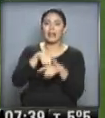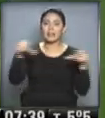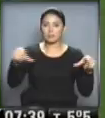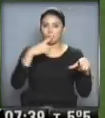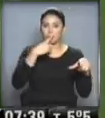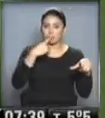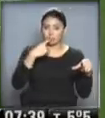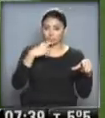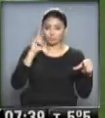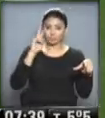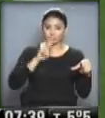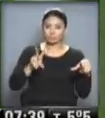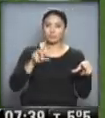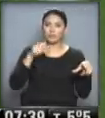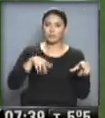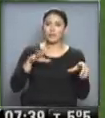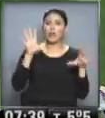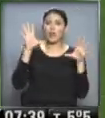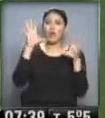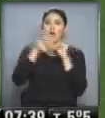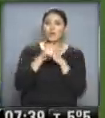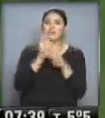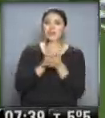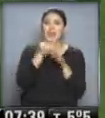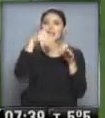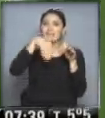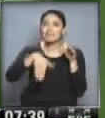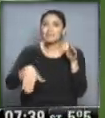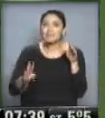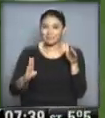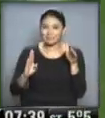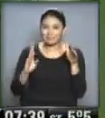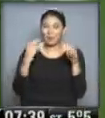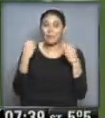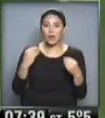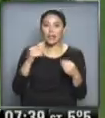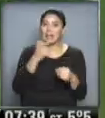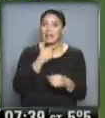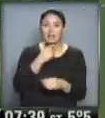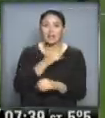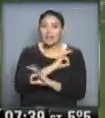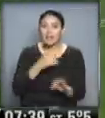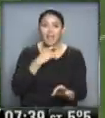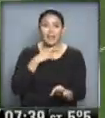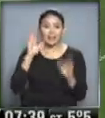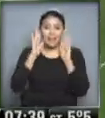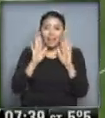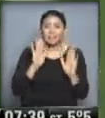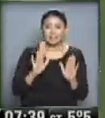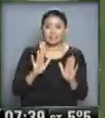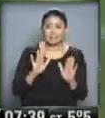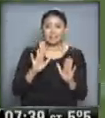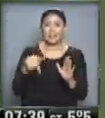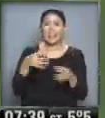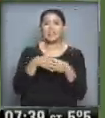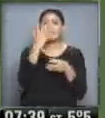Monumental, mientras la oscuridad del descenso, claro, se acercaba porque nadie quiere estar en esa situación. Oscuridad. Y San